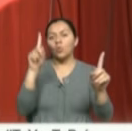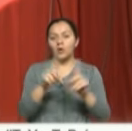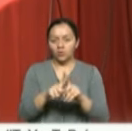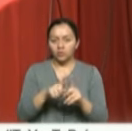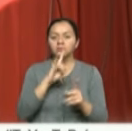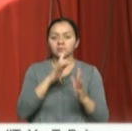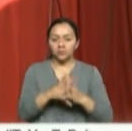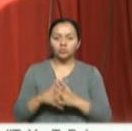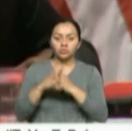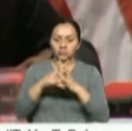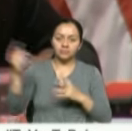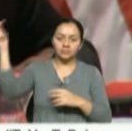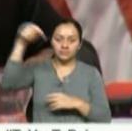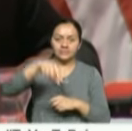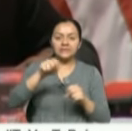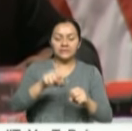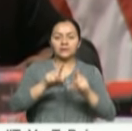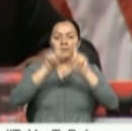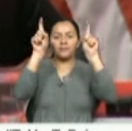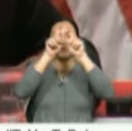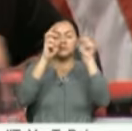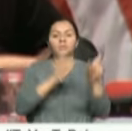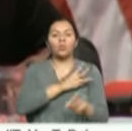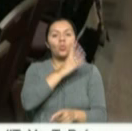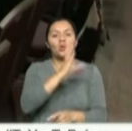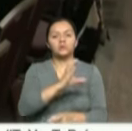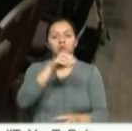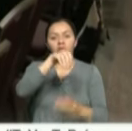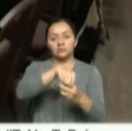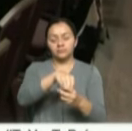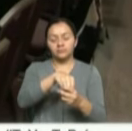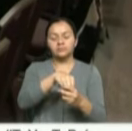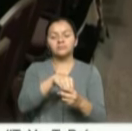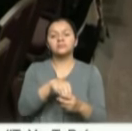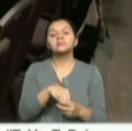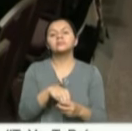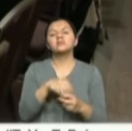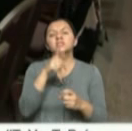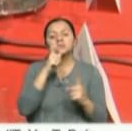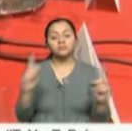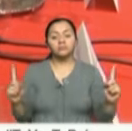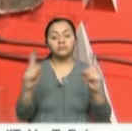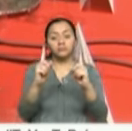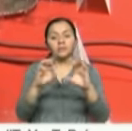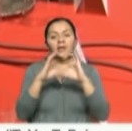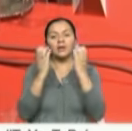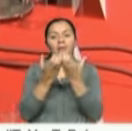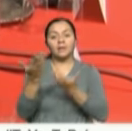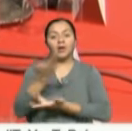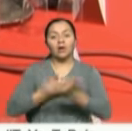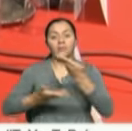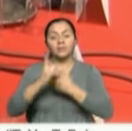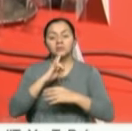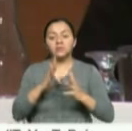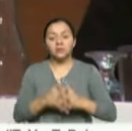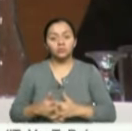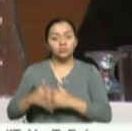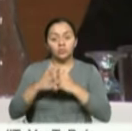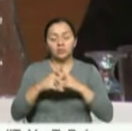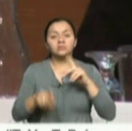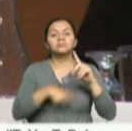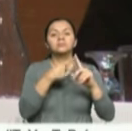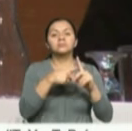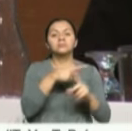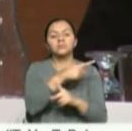Oportunidades, desarrollado en Washington por la Oficina Comercial de ProEcuador y la Cámara de Comercio de Estados Unidos. Silvana